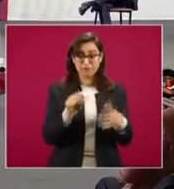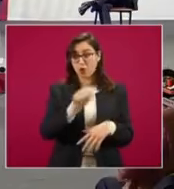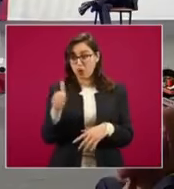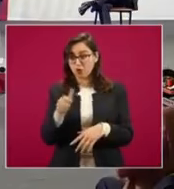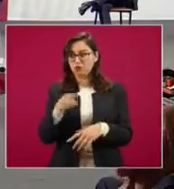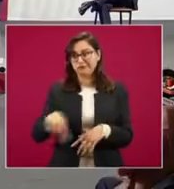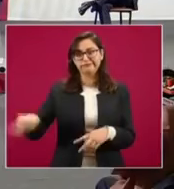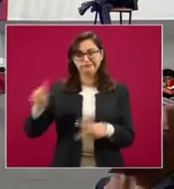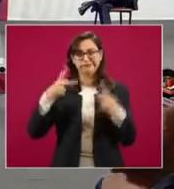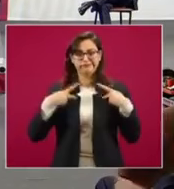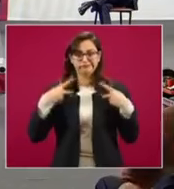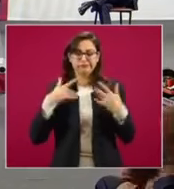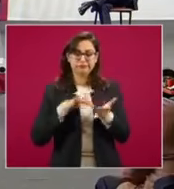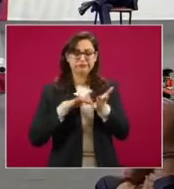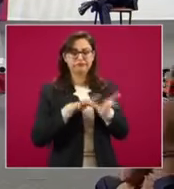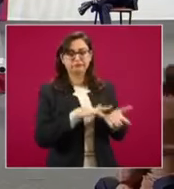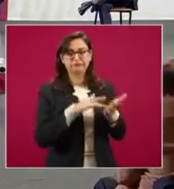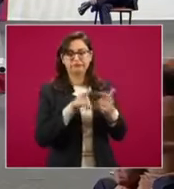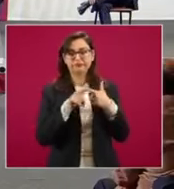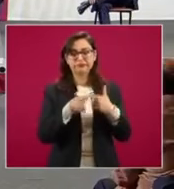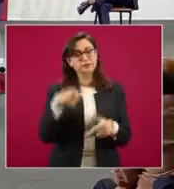apoyando mire